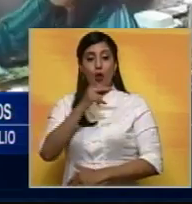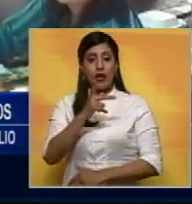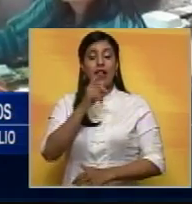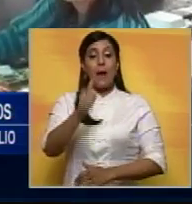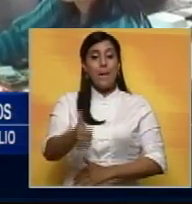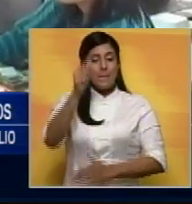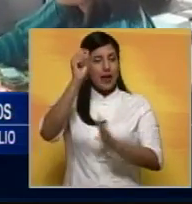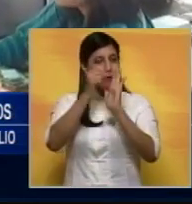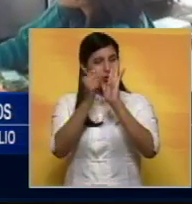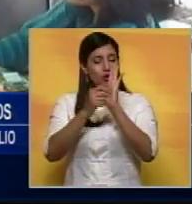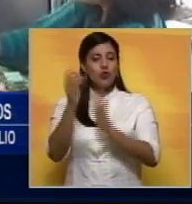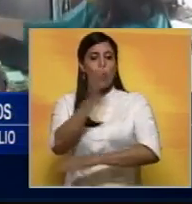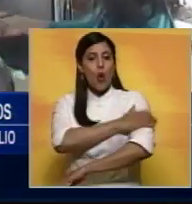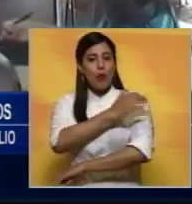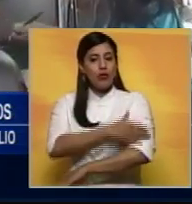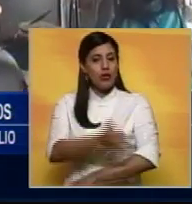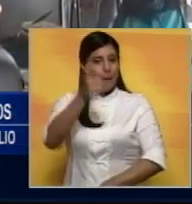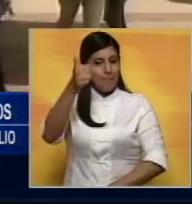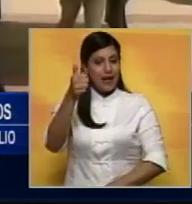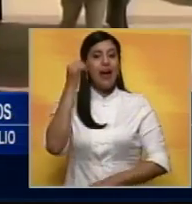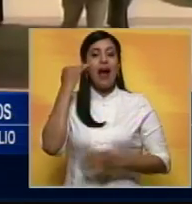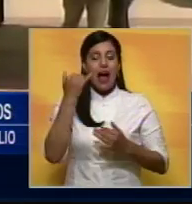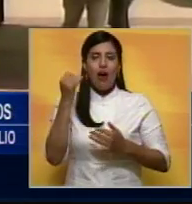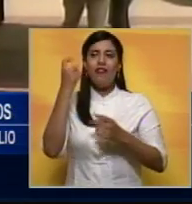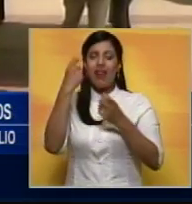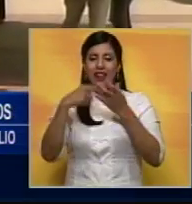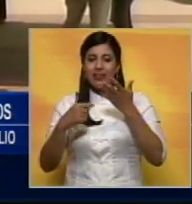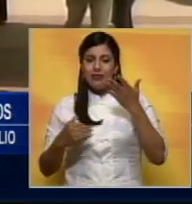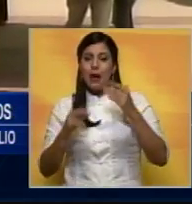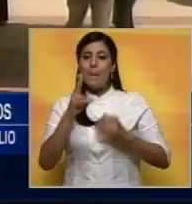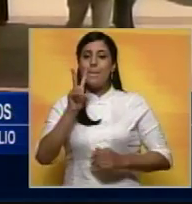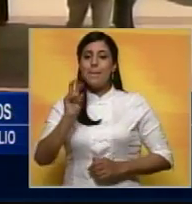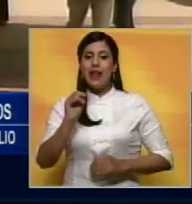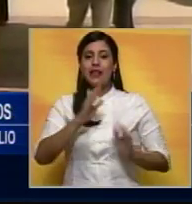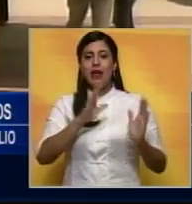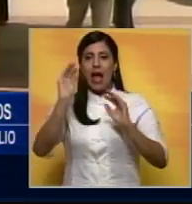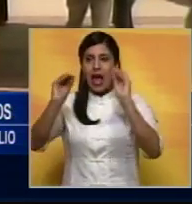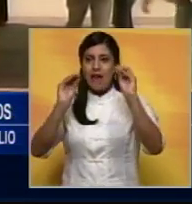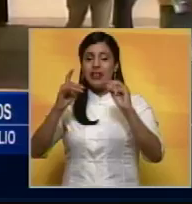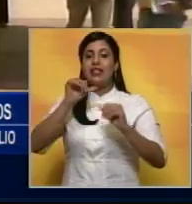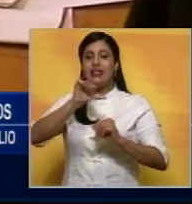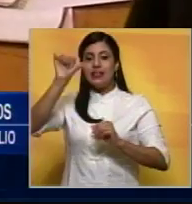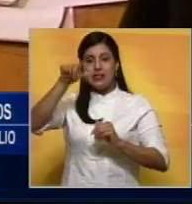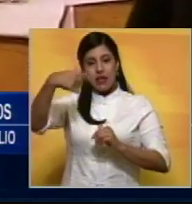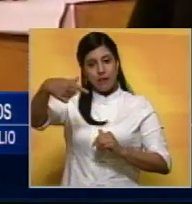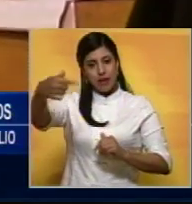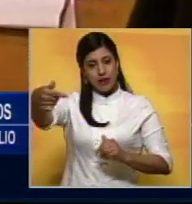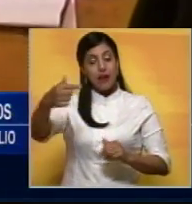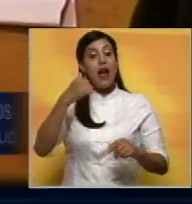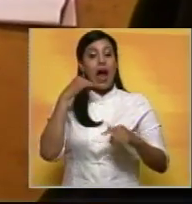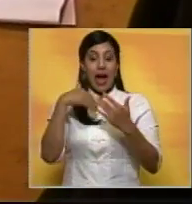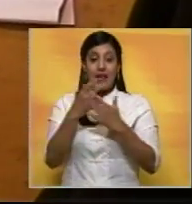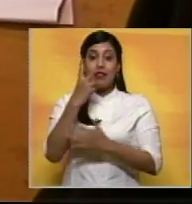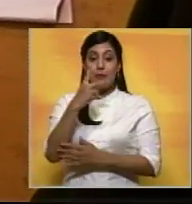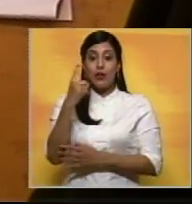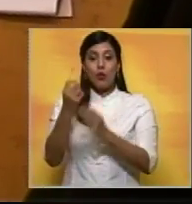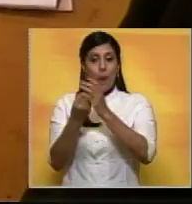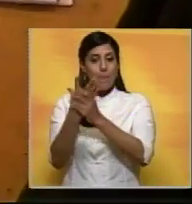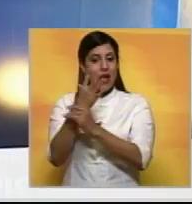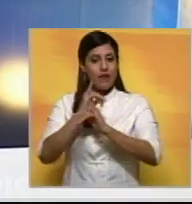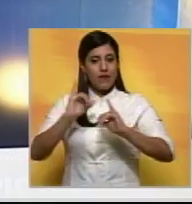la mayoría de ellas de oposición, y quedan pendientes más de 20 partidos que serán convocados en las semanas siguientes, hasta el 21 de